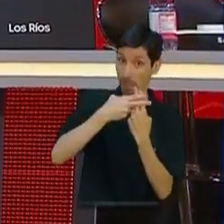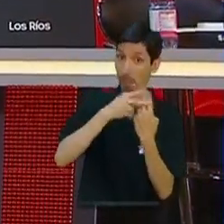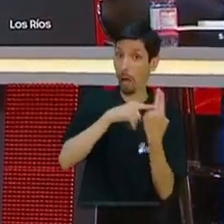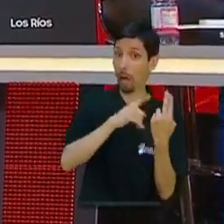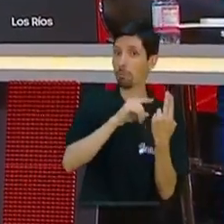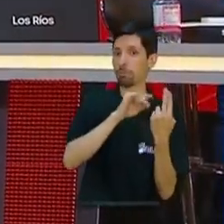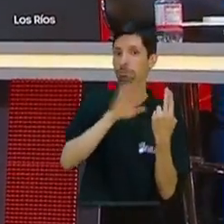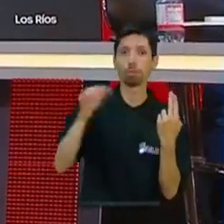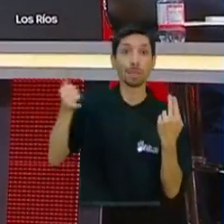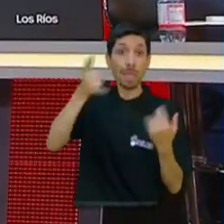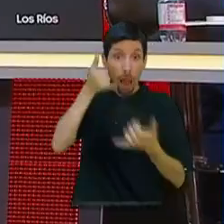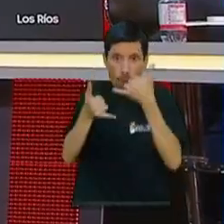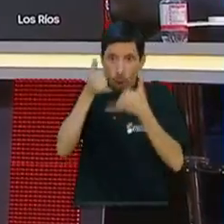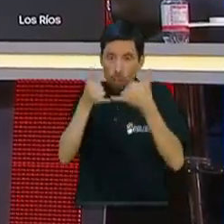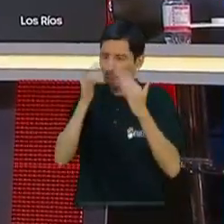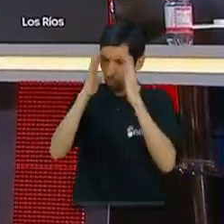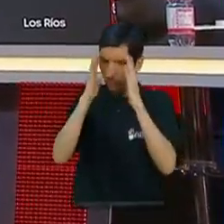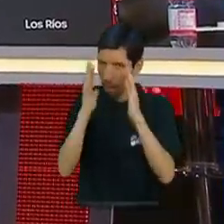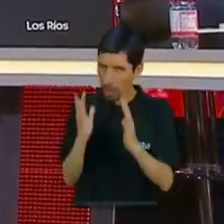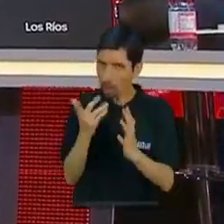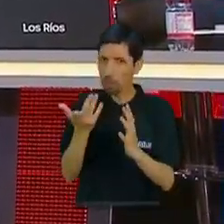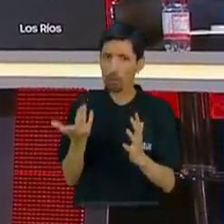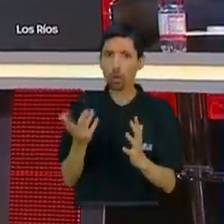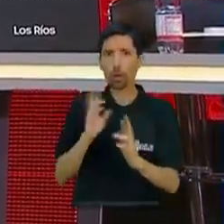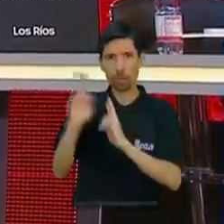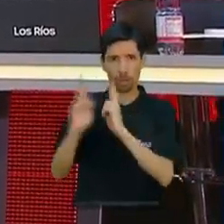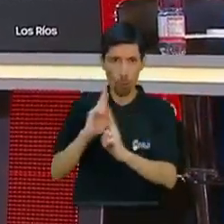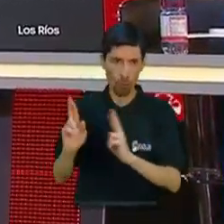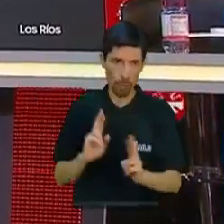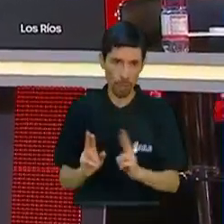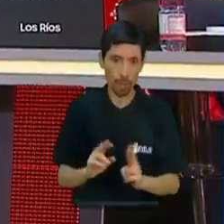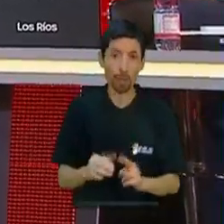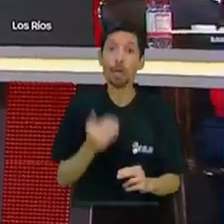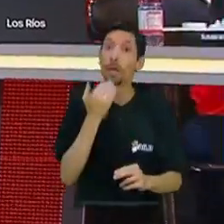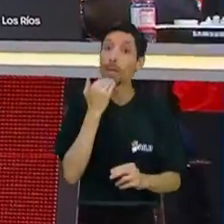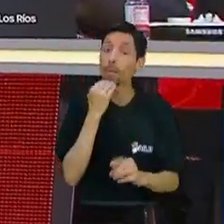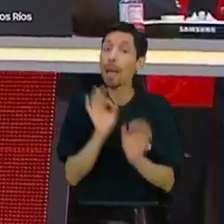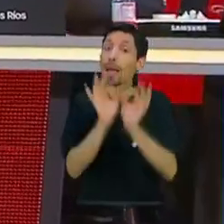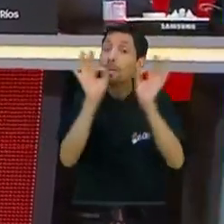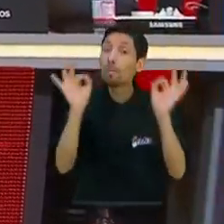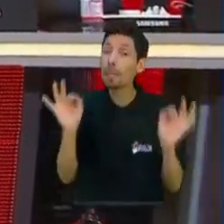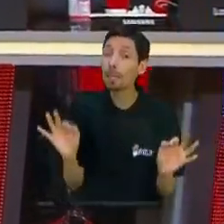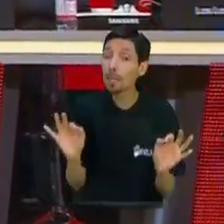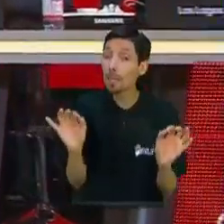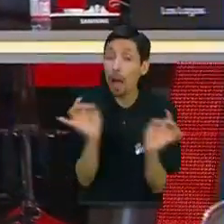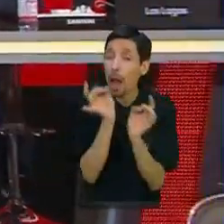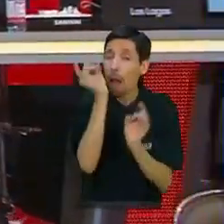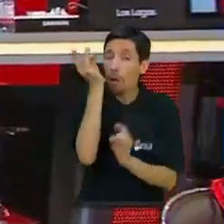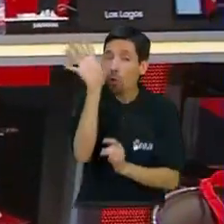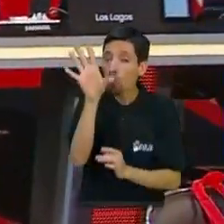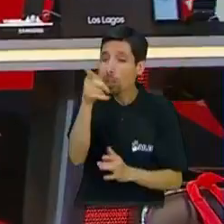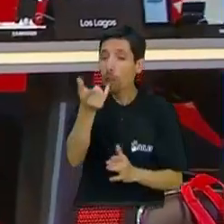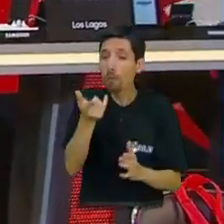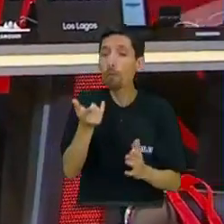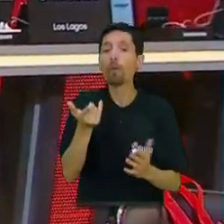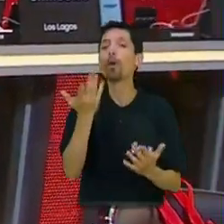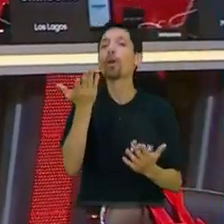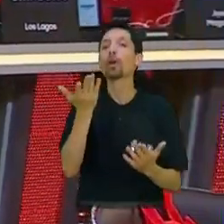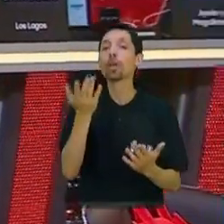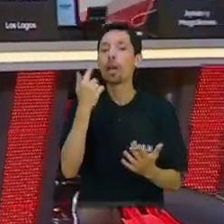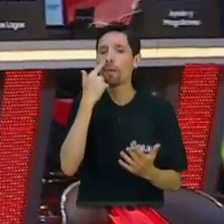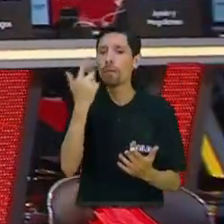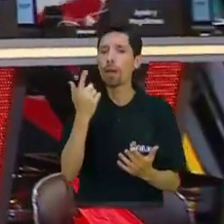nuestros teletonistas están muy atentos a responderlos. Y también hay que decir que hay contenidos especiales, particulares y exclusivos a través